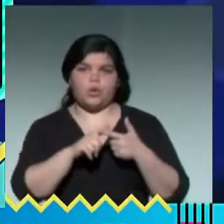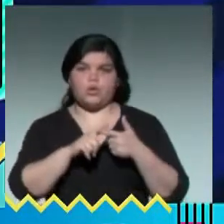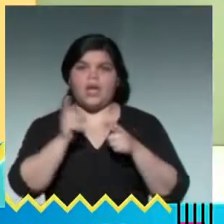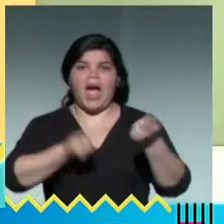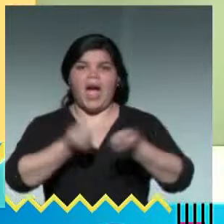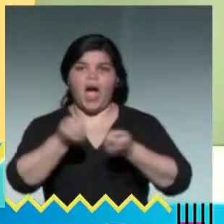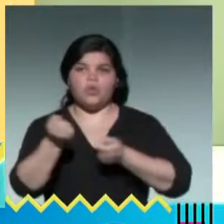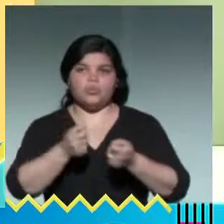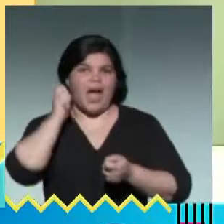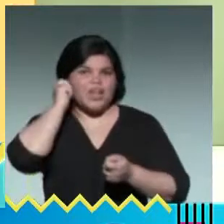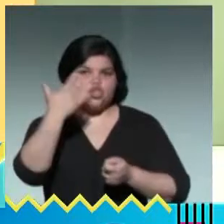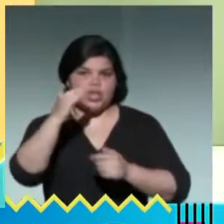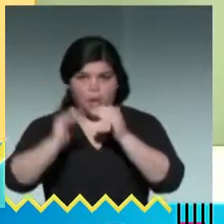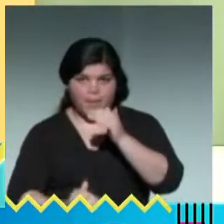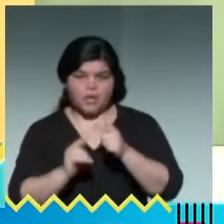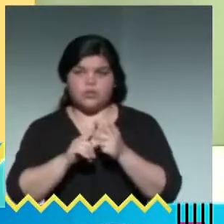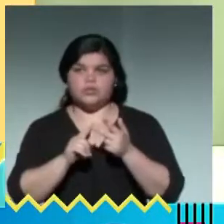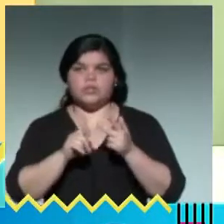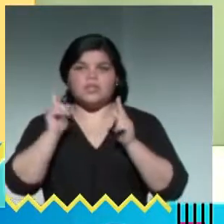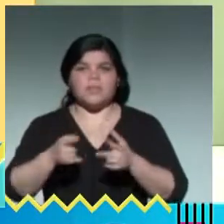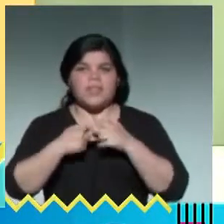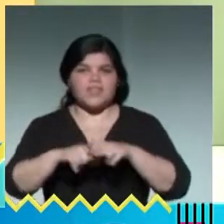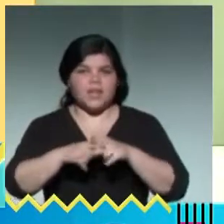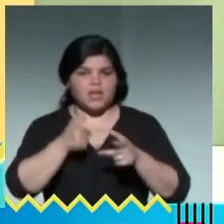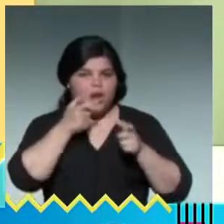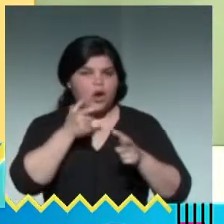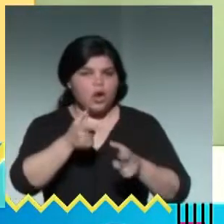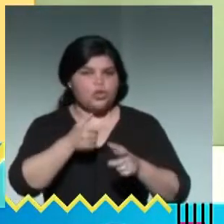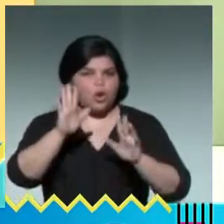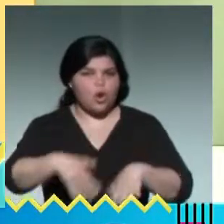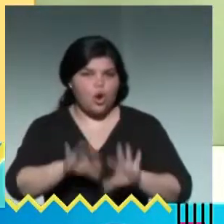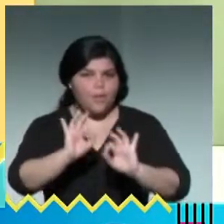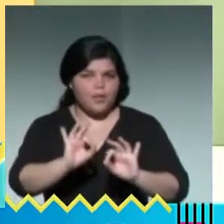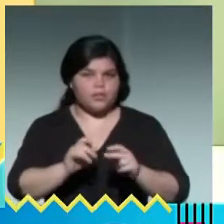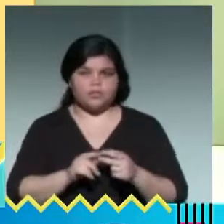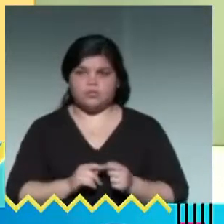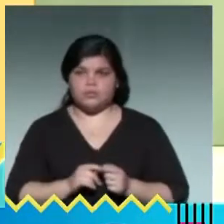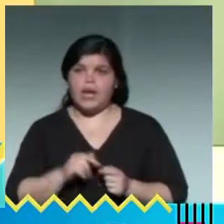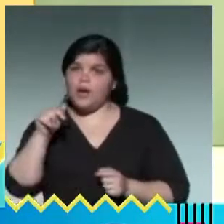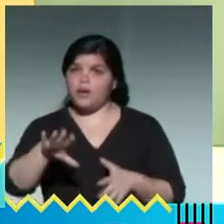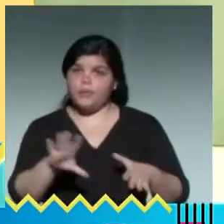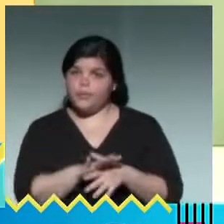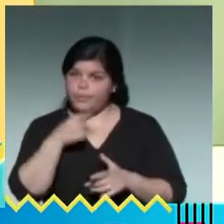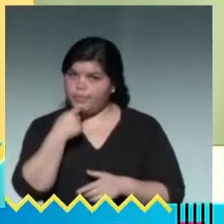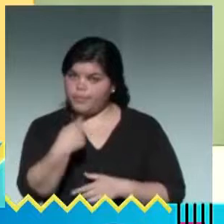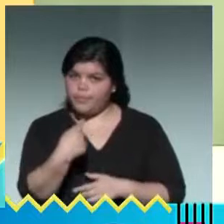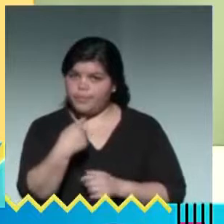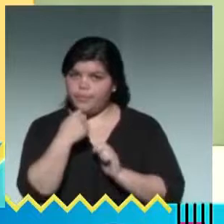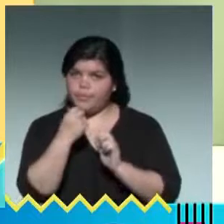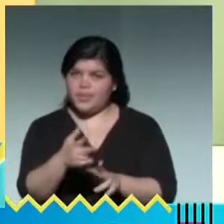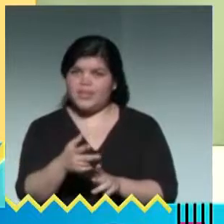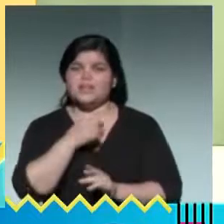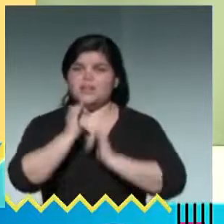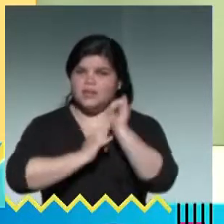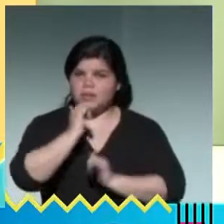son menores a 5 años de antigüedad, tienen que tener verificación técnica de cada uno de los vehículos. Pero ahí es donde yo quiero digamos, adelantar